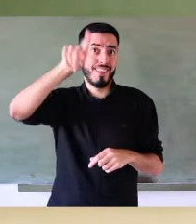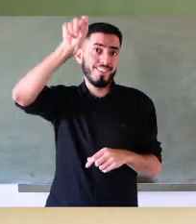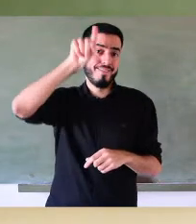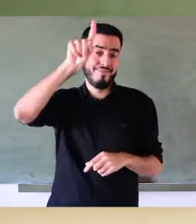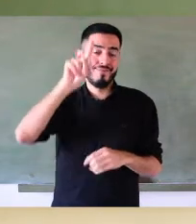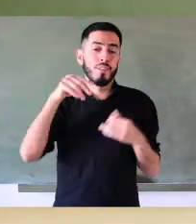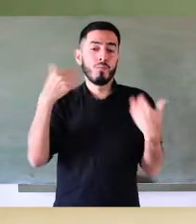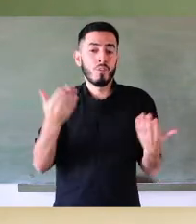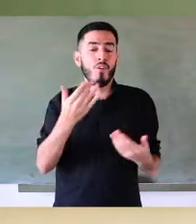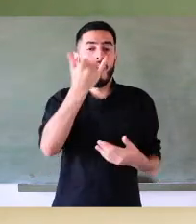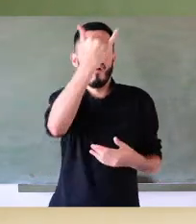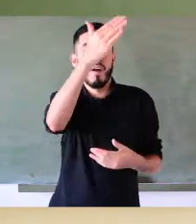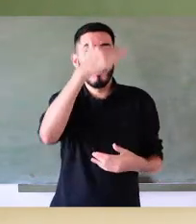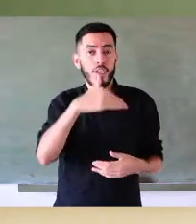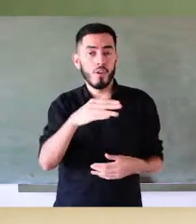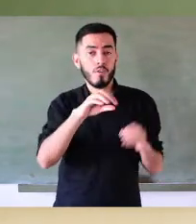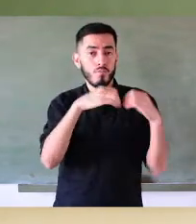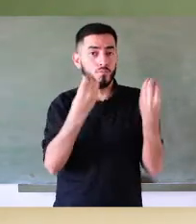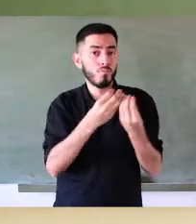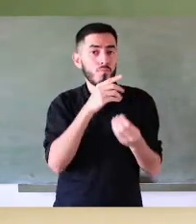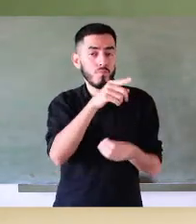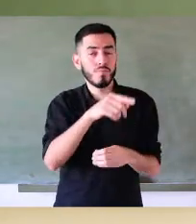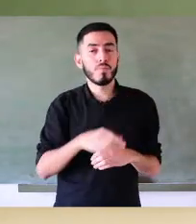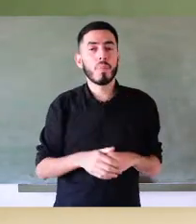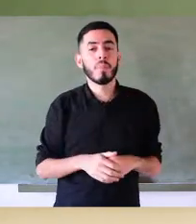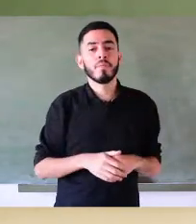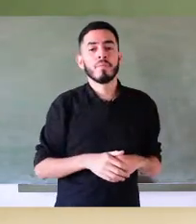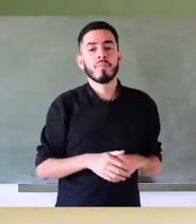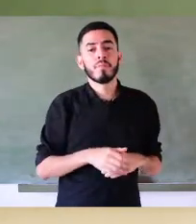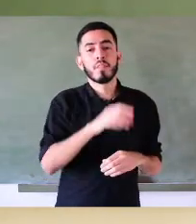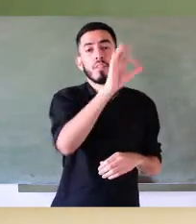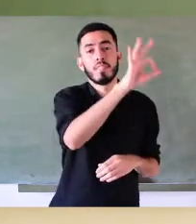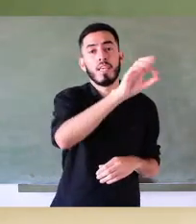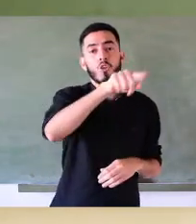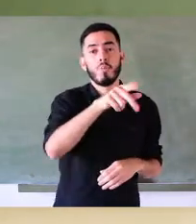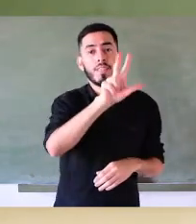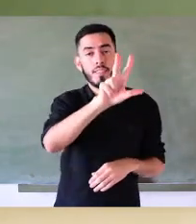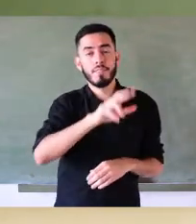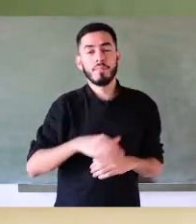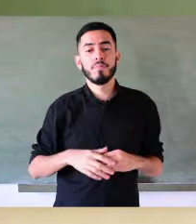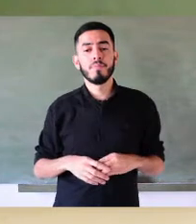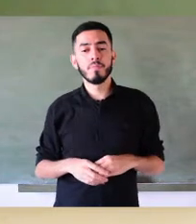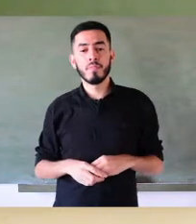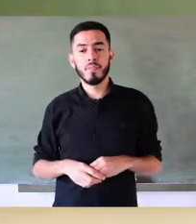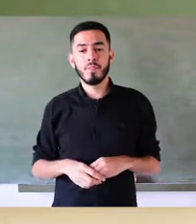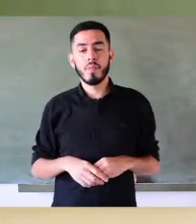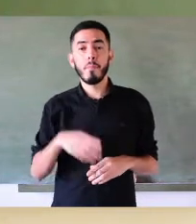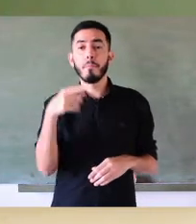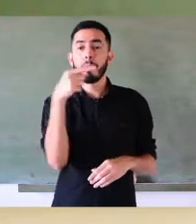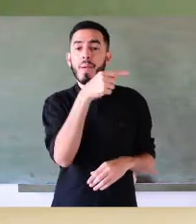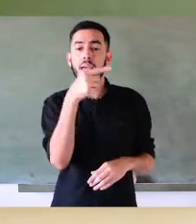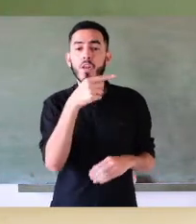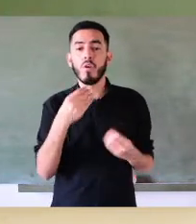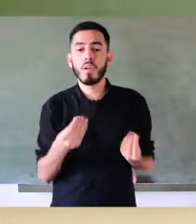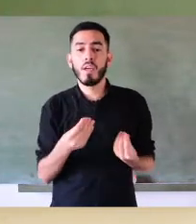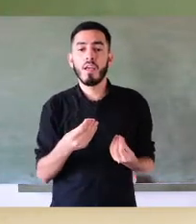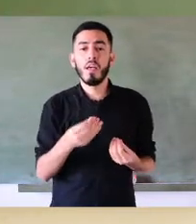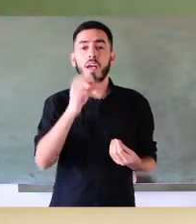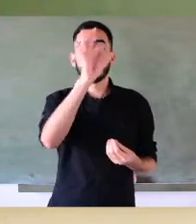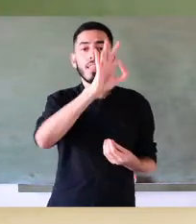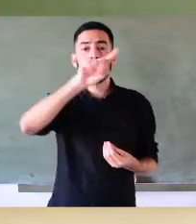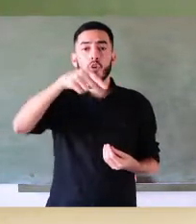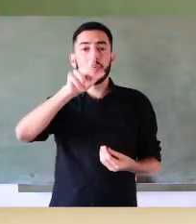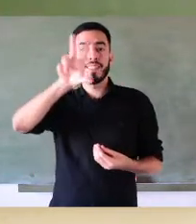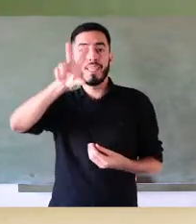voy a obtener una cifra decimal. Entonces, 0,3. A esto le debemos restar 0,3